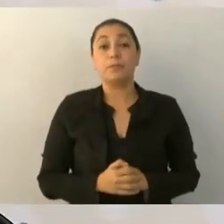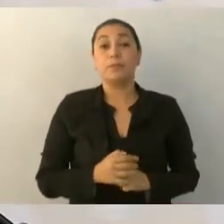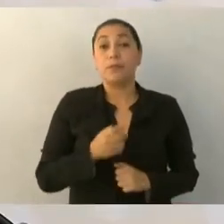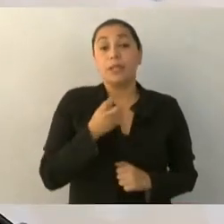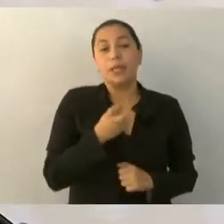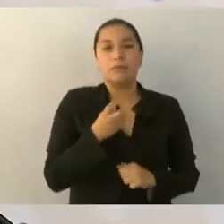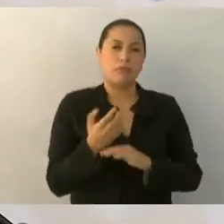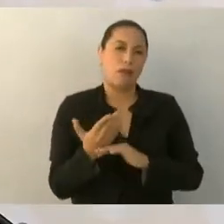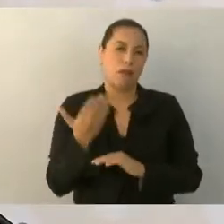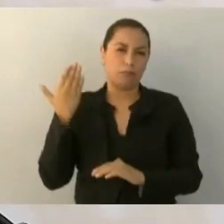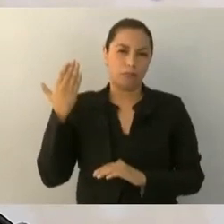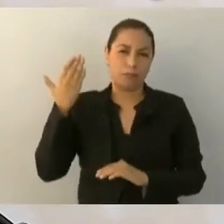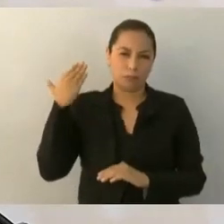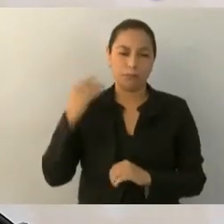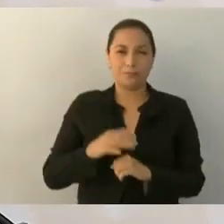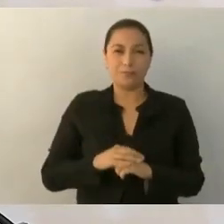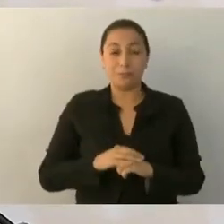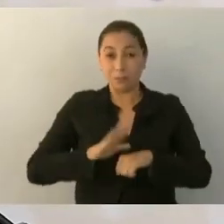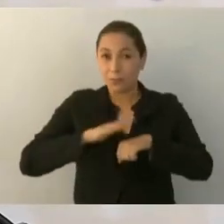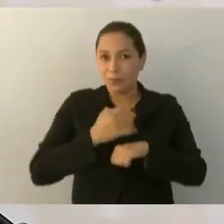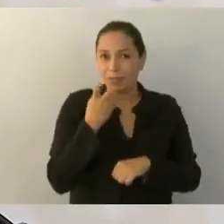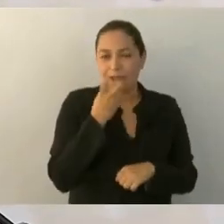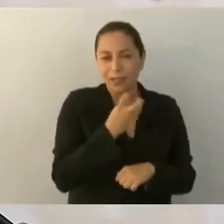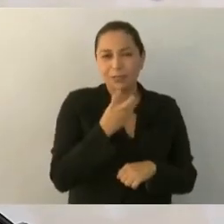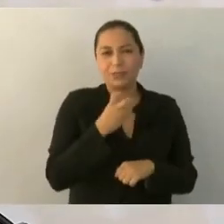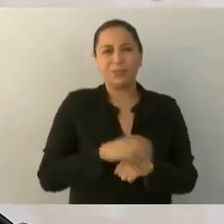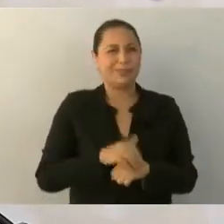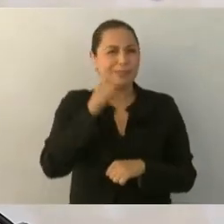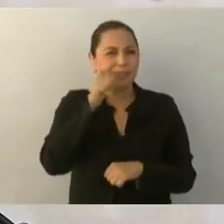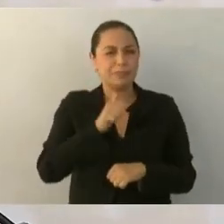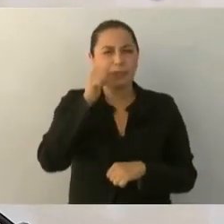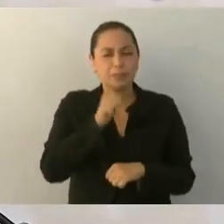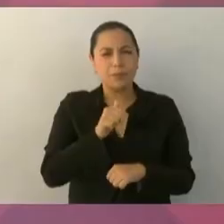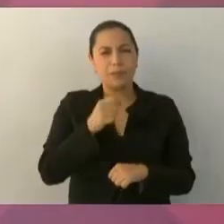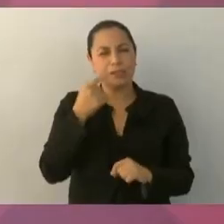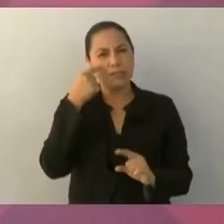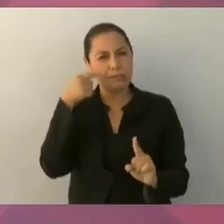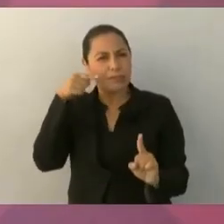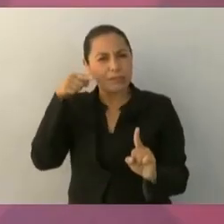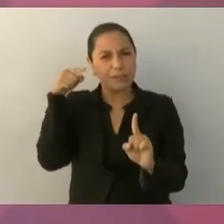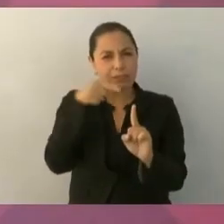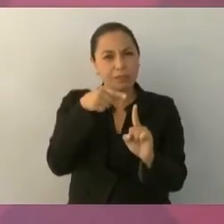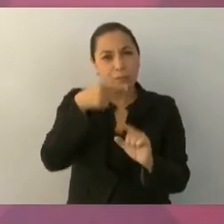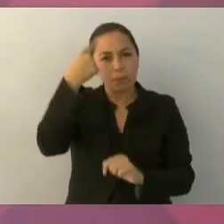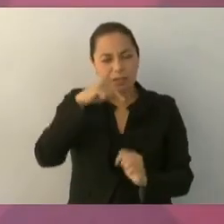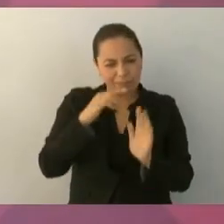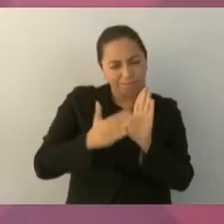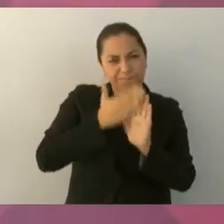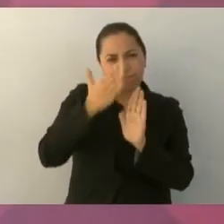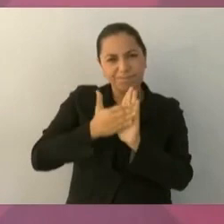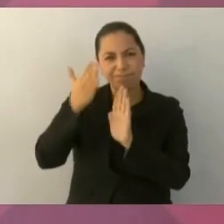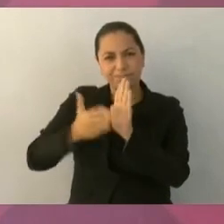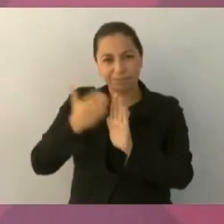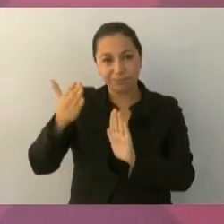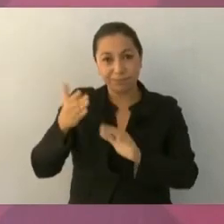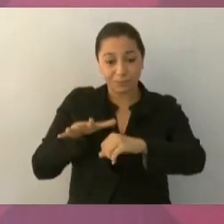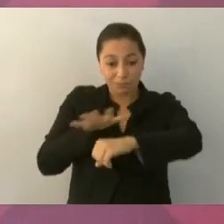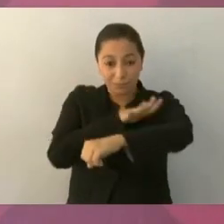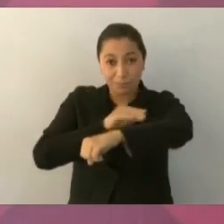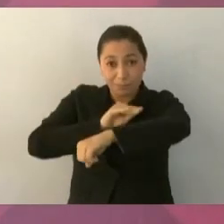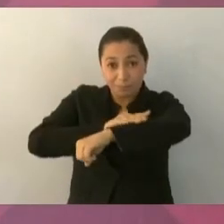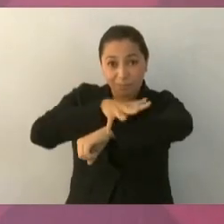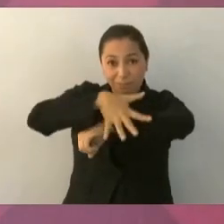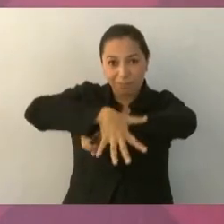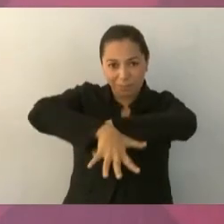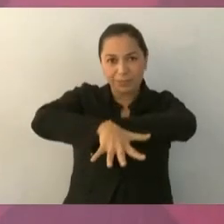Anteriormente, por eso se apostaba mucho a la construcción de las presas, por